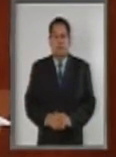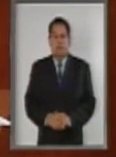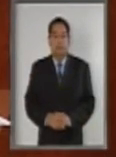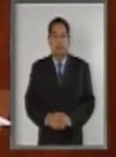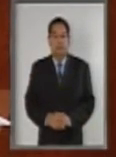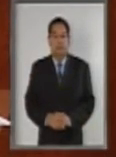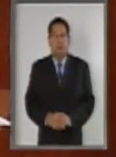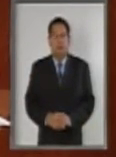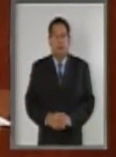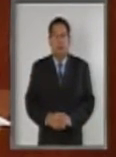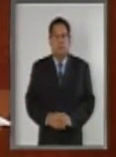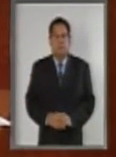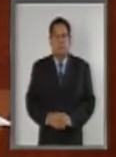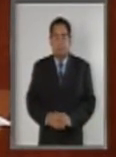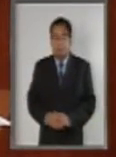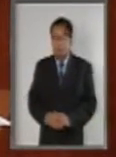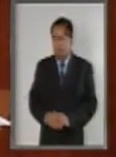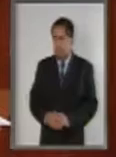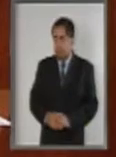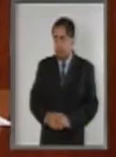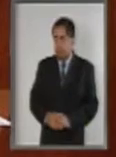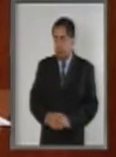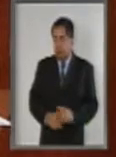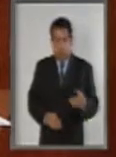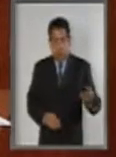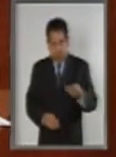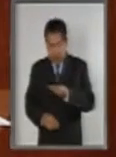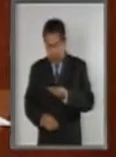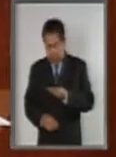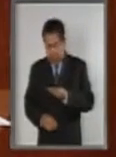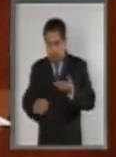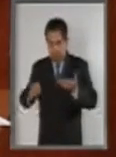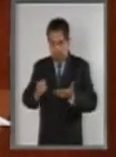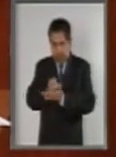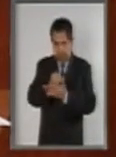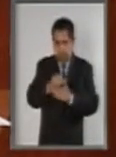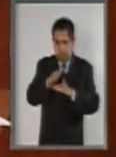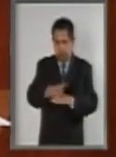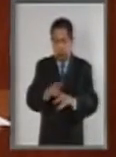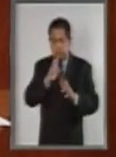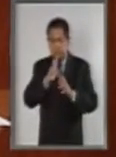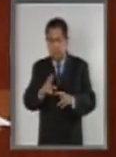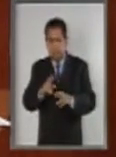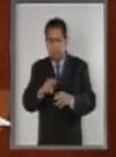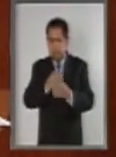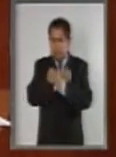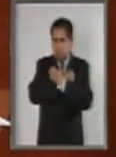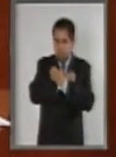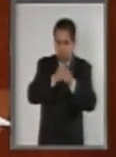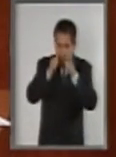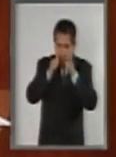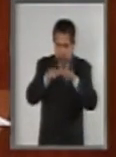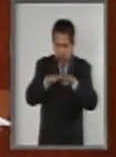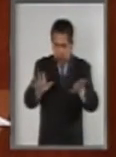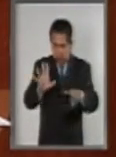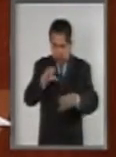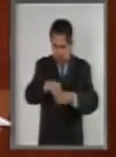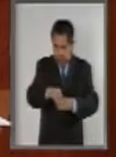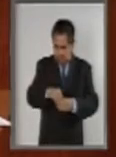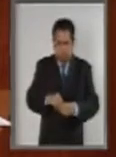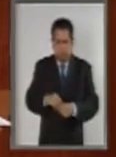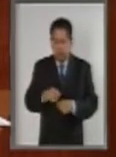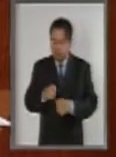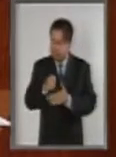el dictamen de minuta que hoy se propone educación inclusiva es un mérito a la